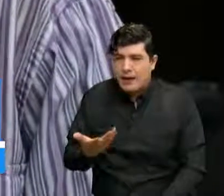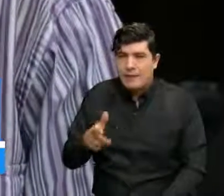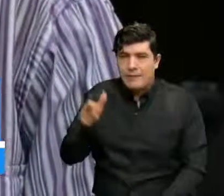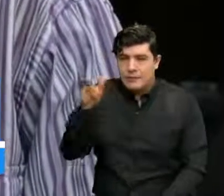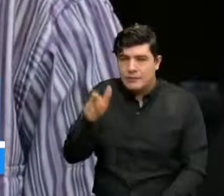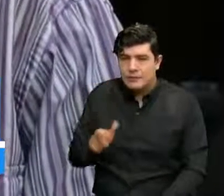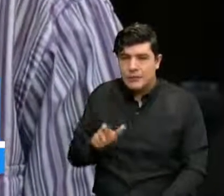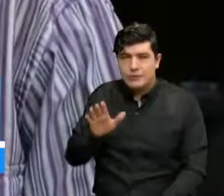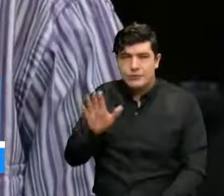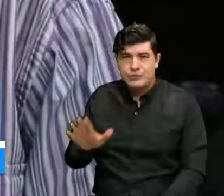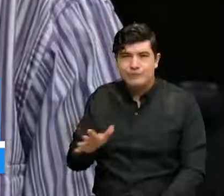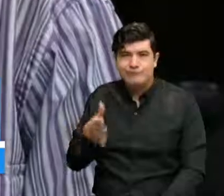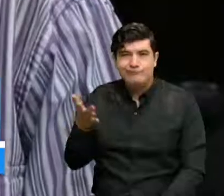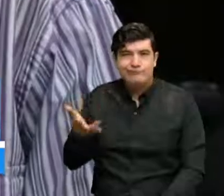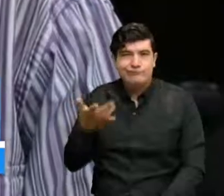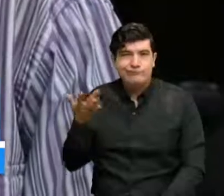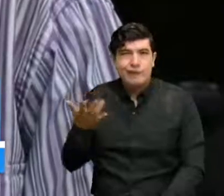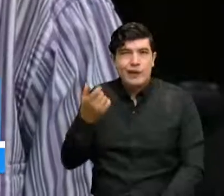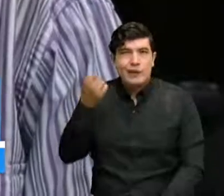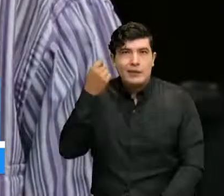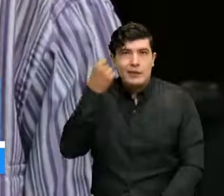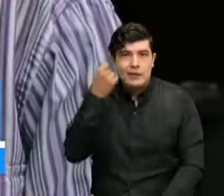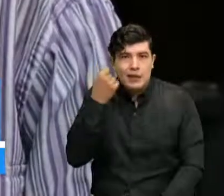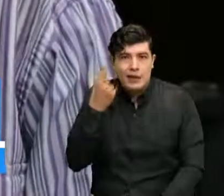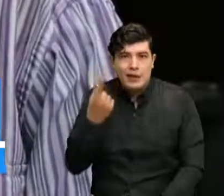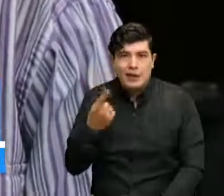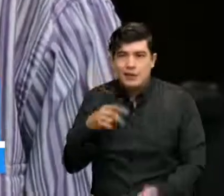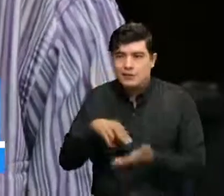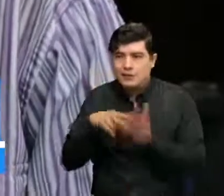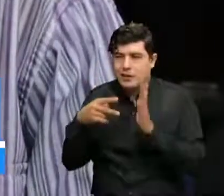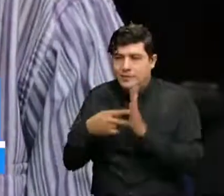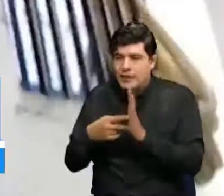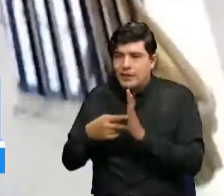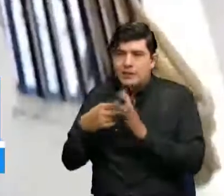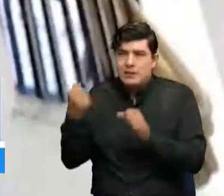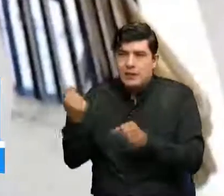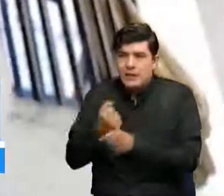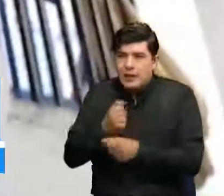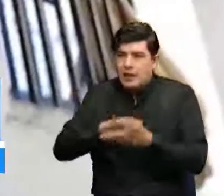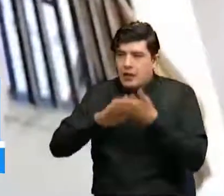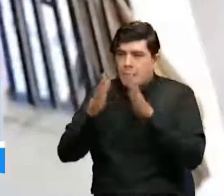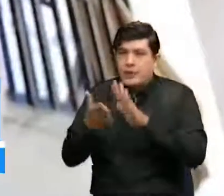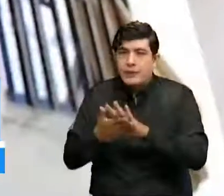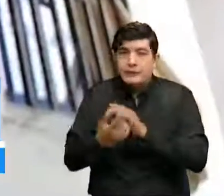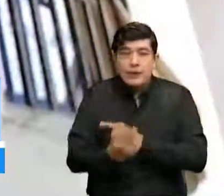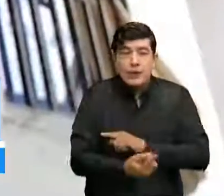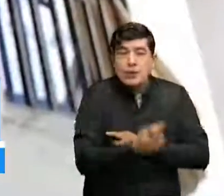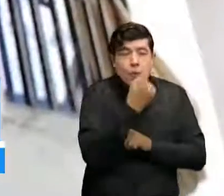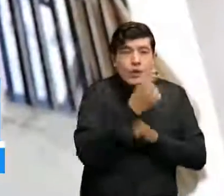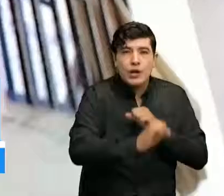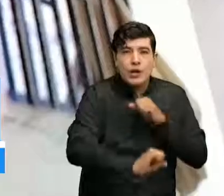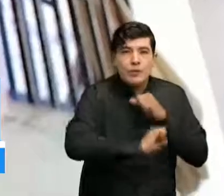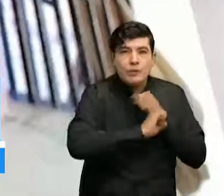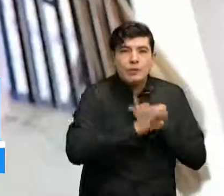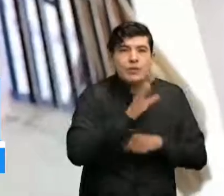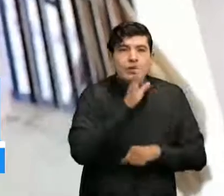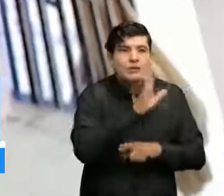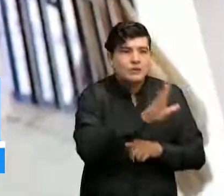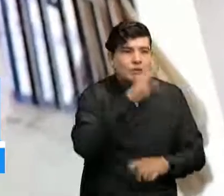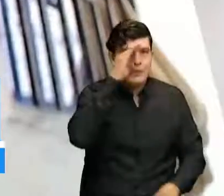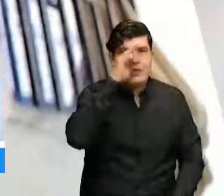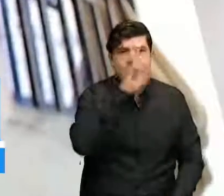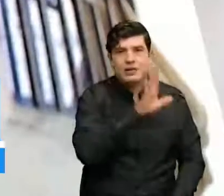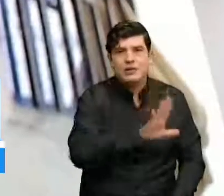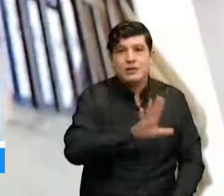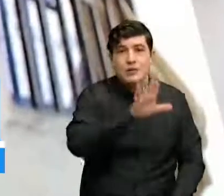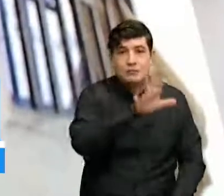persona que entienda lo que es un trabajo comunitario. El único apoyo que ha recibido es el de la policía,